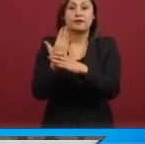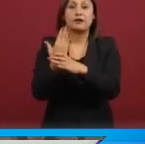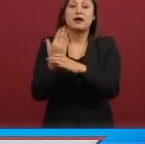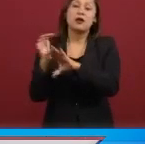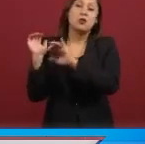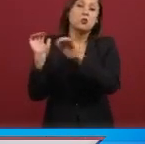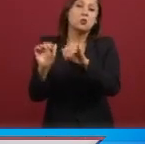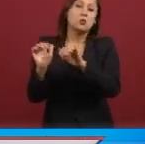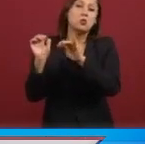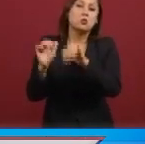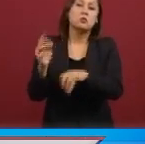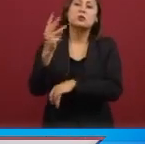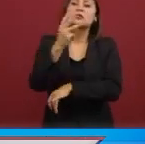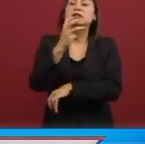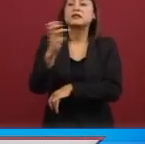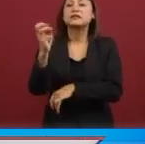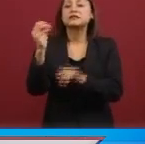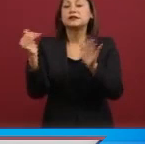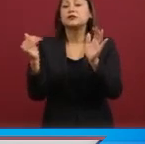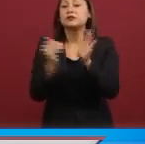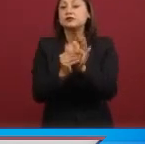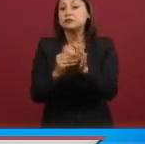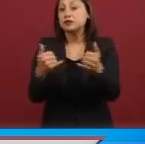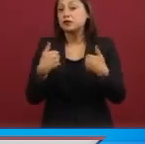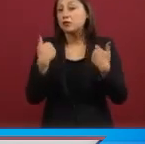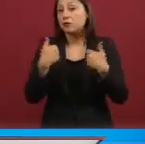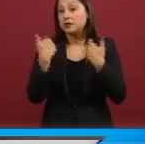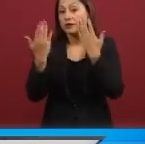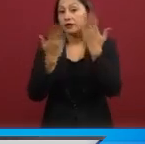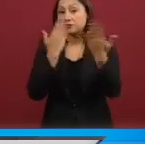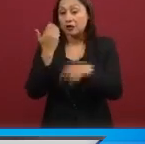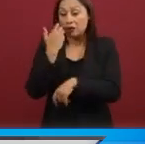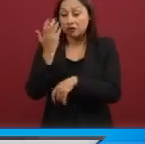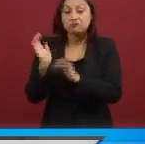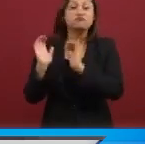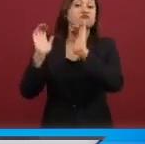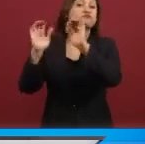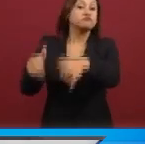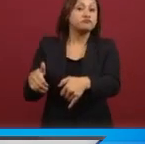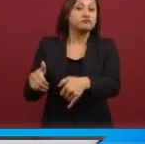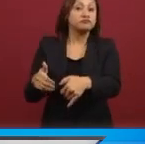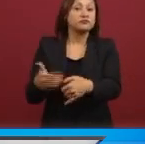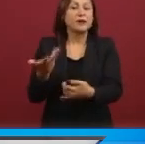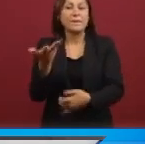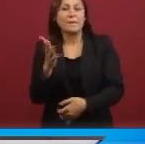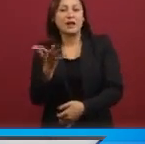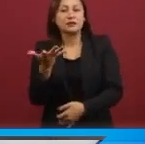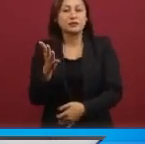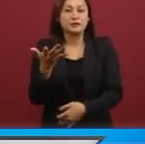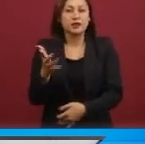300,000 alumnos. Es como si creáramos otra UNAM,